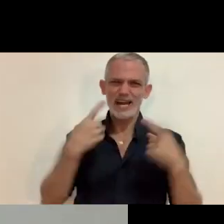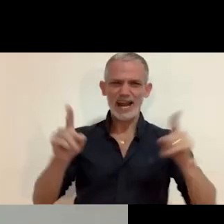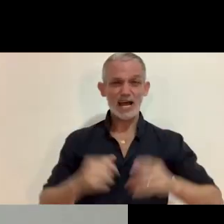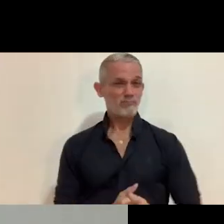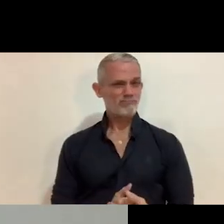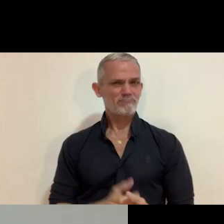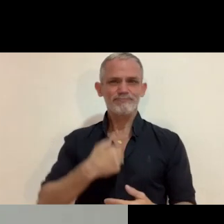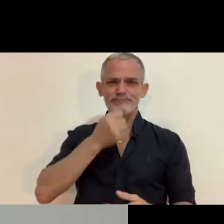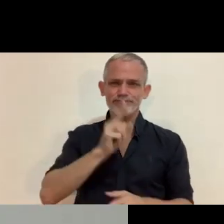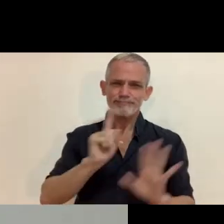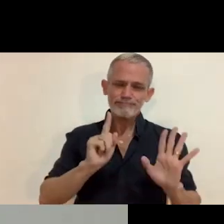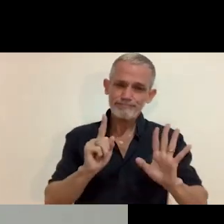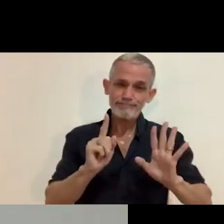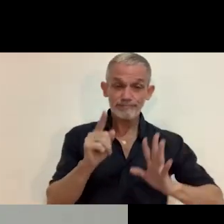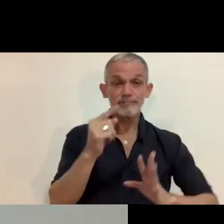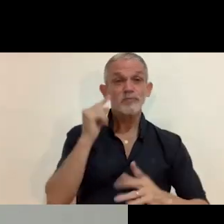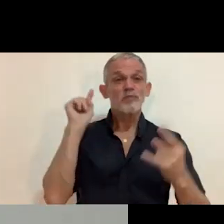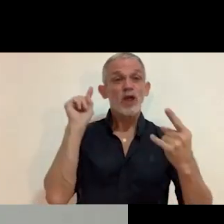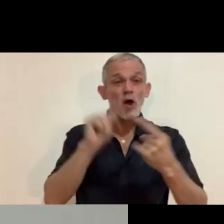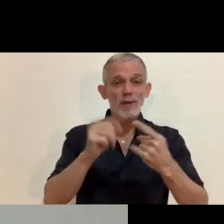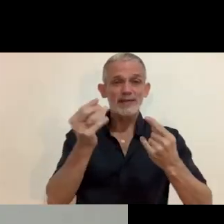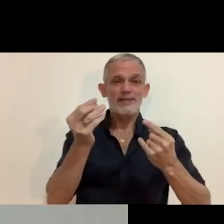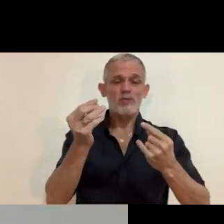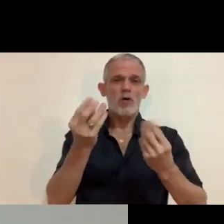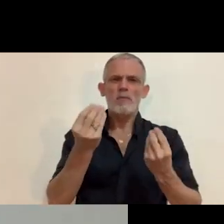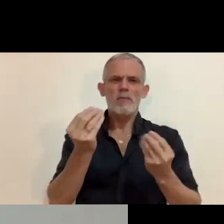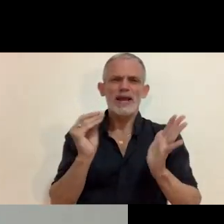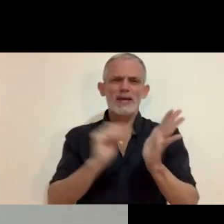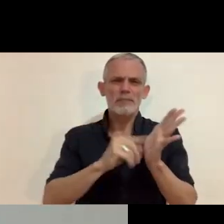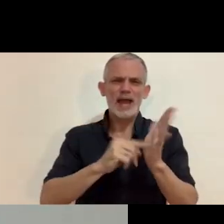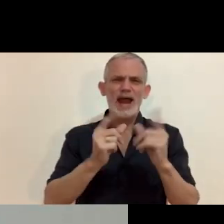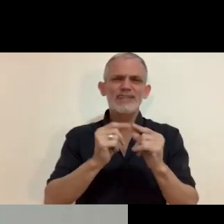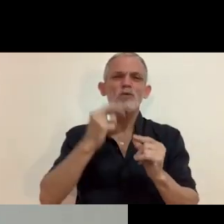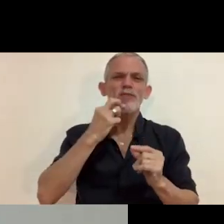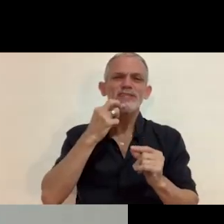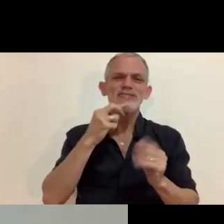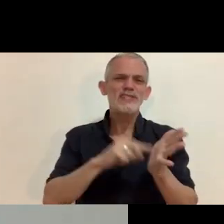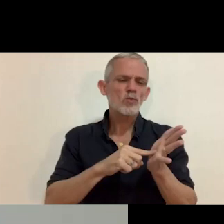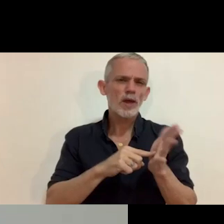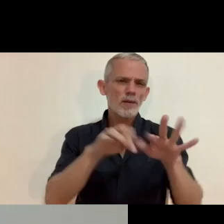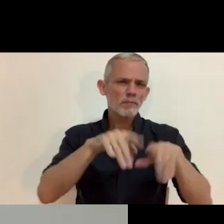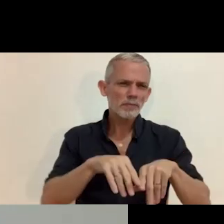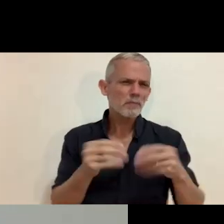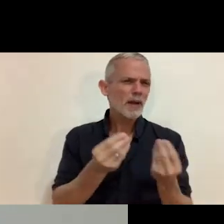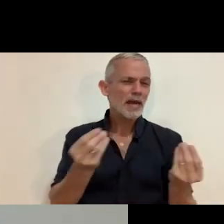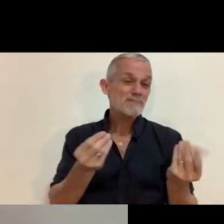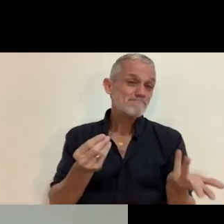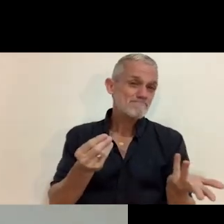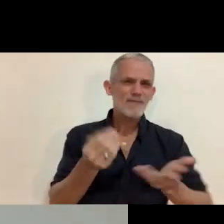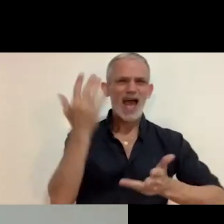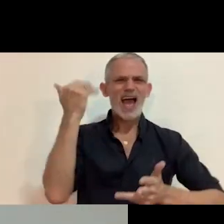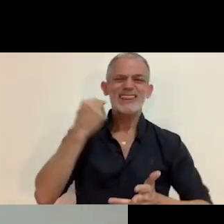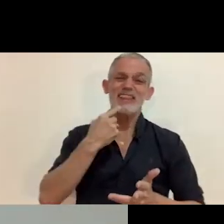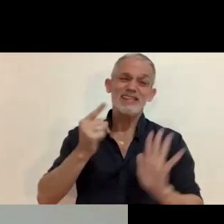que, digamos, la intención de plasmar este artículo supuestamente fue